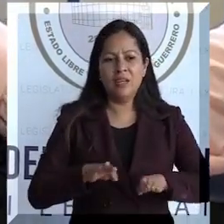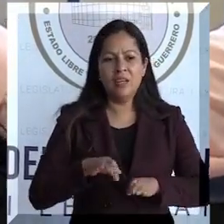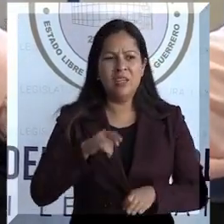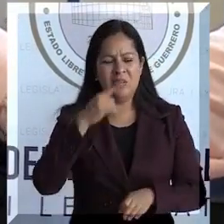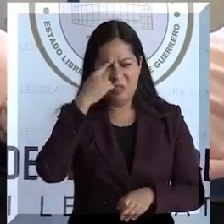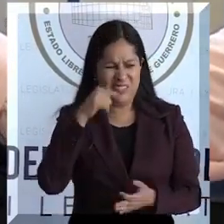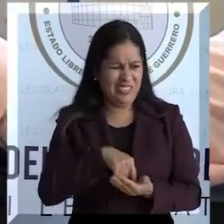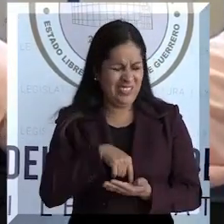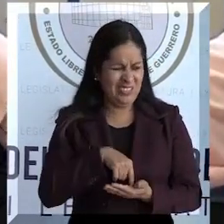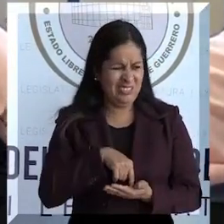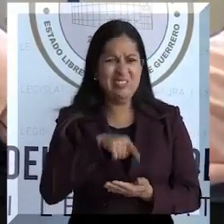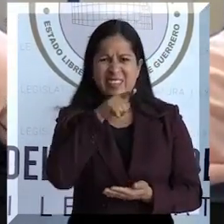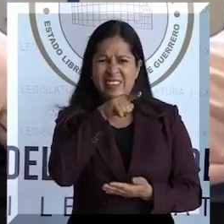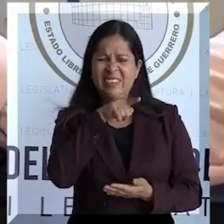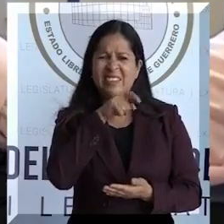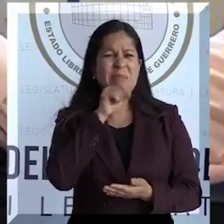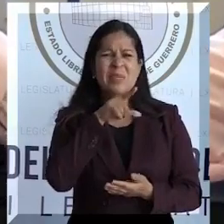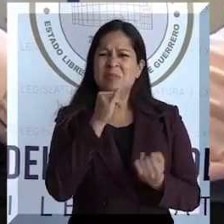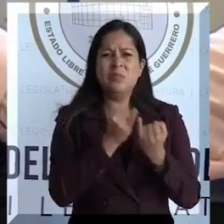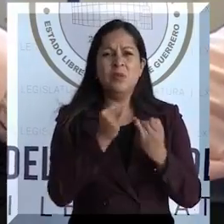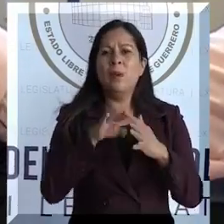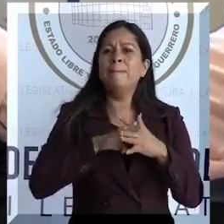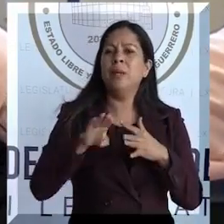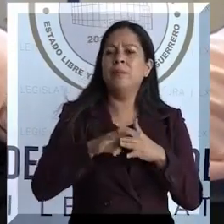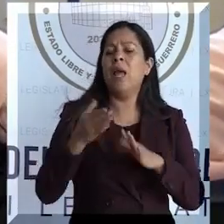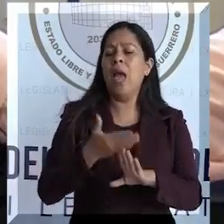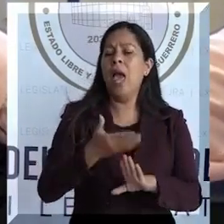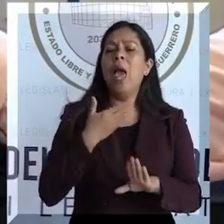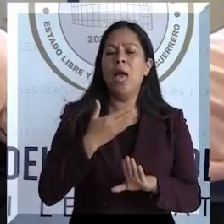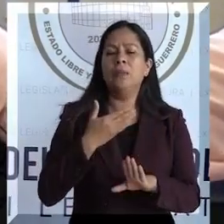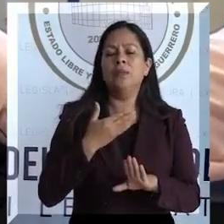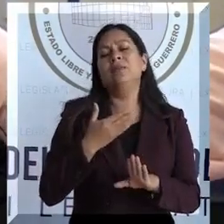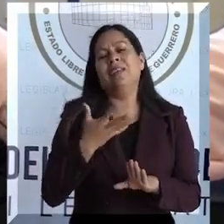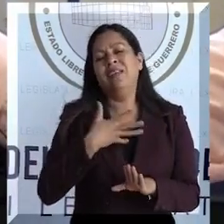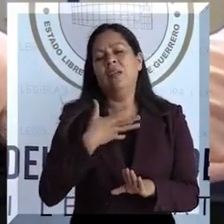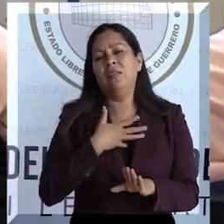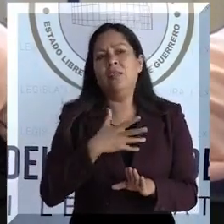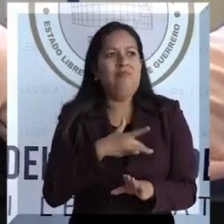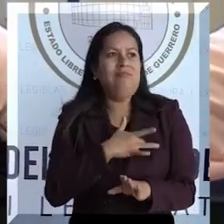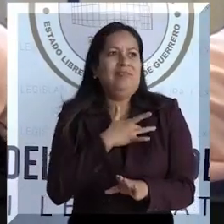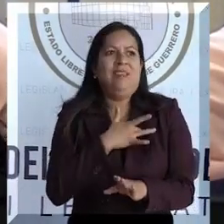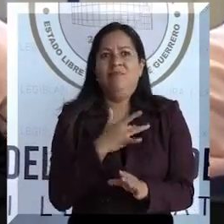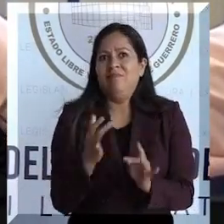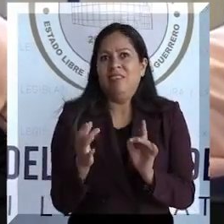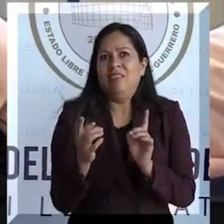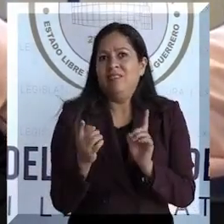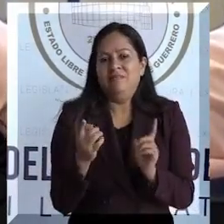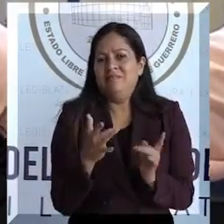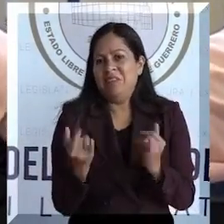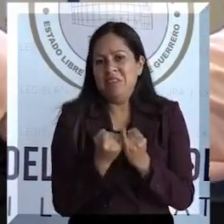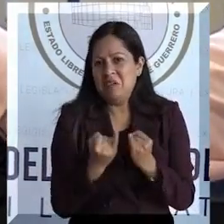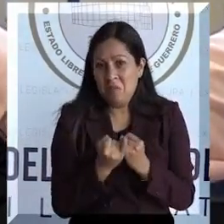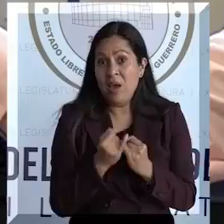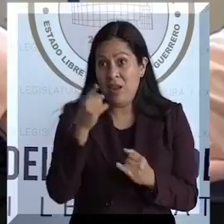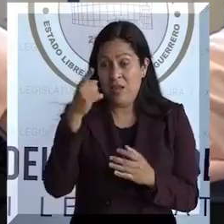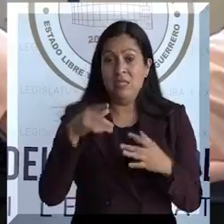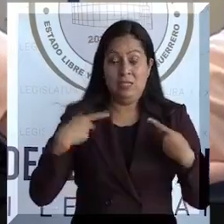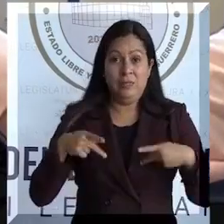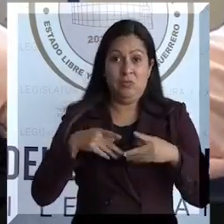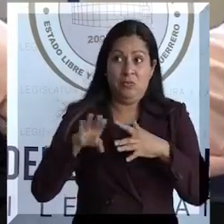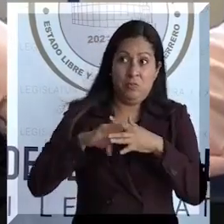Creo que ella también fue migrante en alguna ocasión, entonces tiene ahí un vínculo, ¿no?, con ellos. La identifican muy bien los